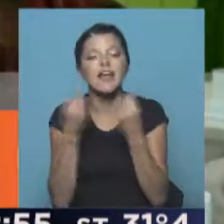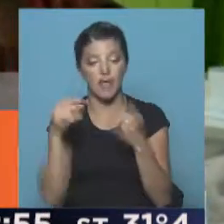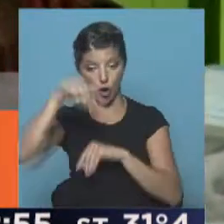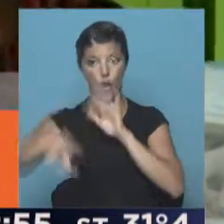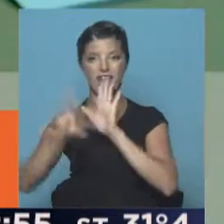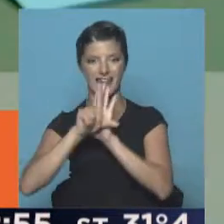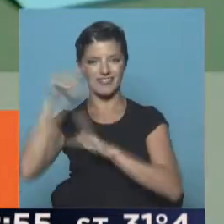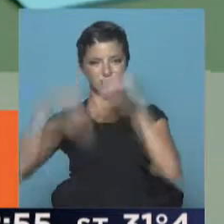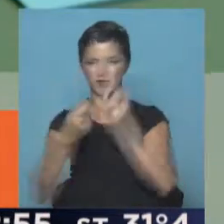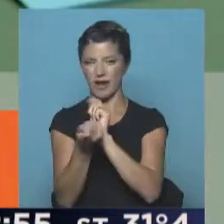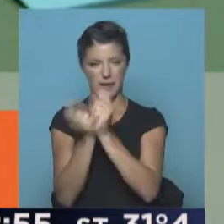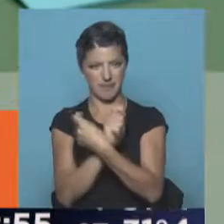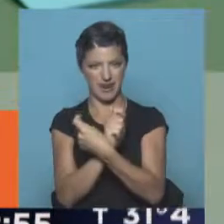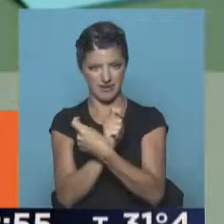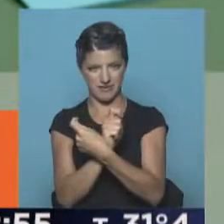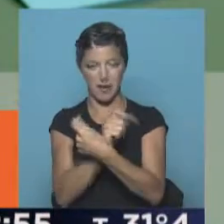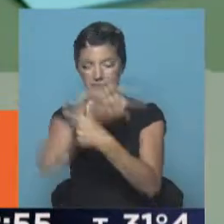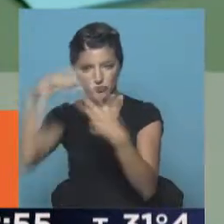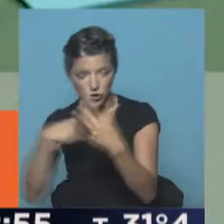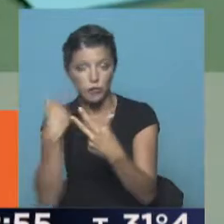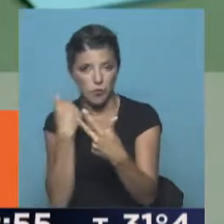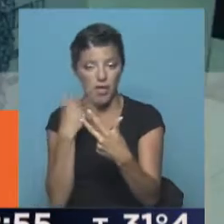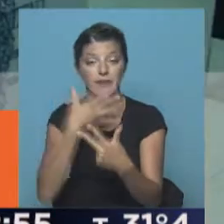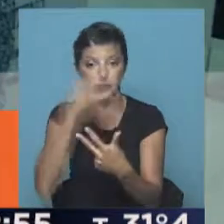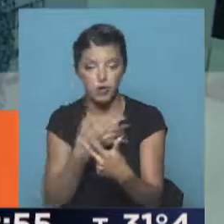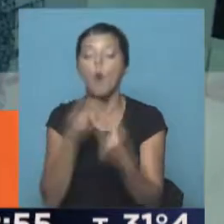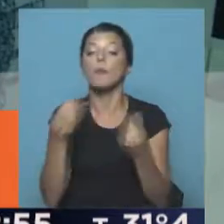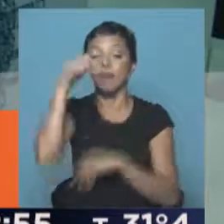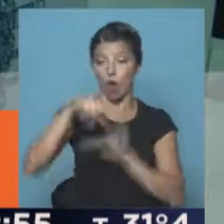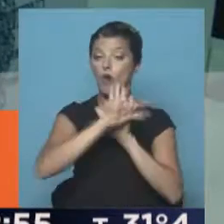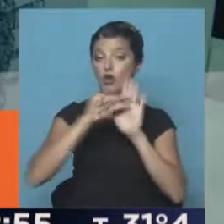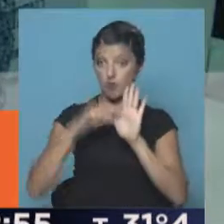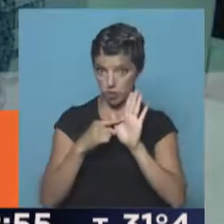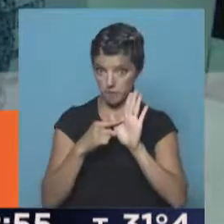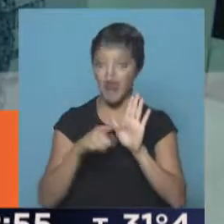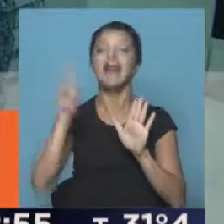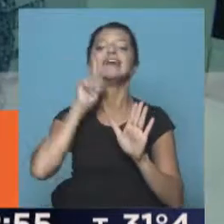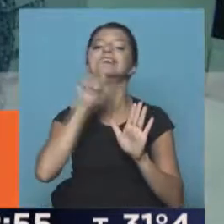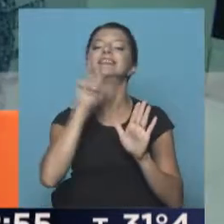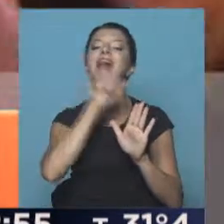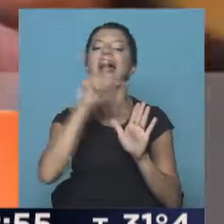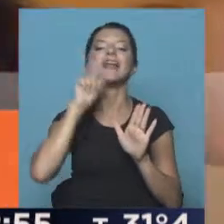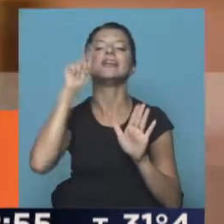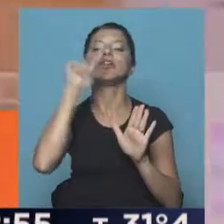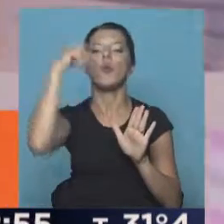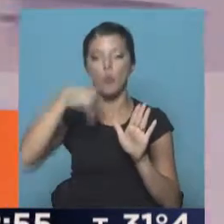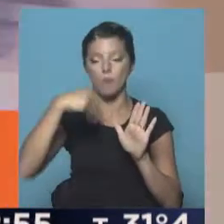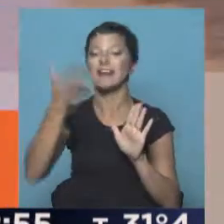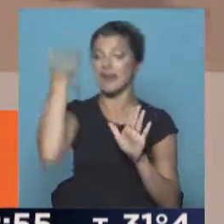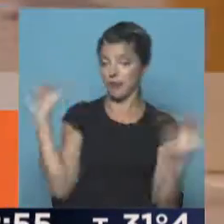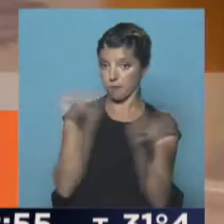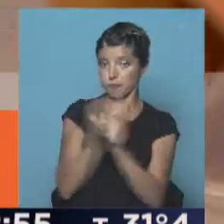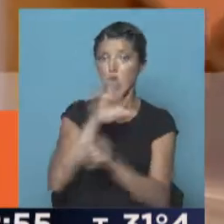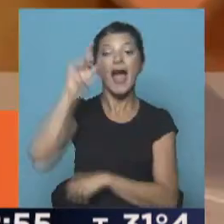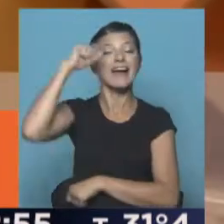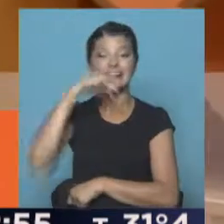ley electoral, ya que la norma vigente, la denominada Italicum, aprobada por Renzi y pensada para ser